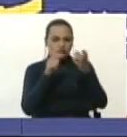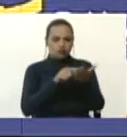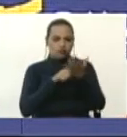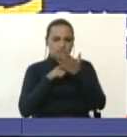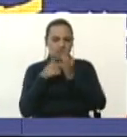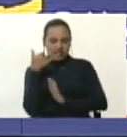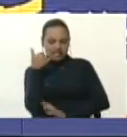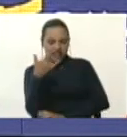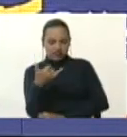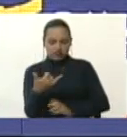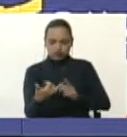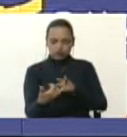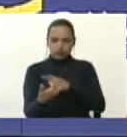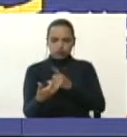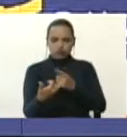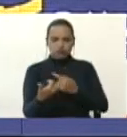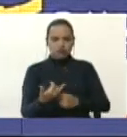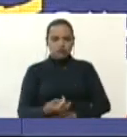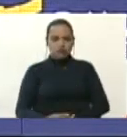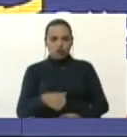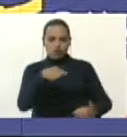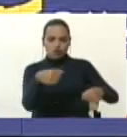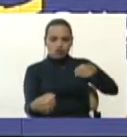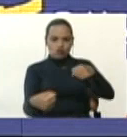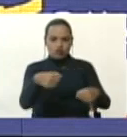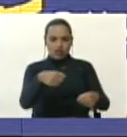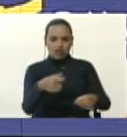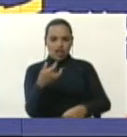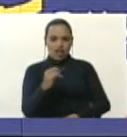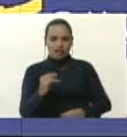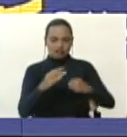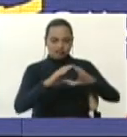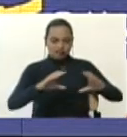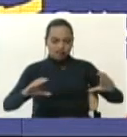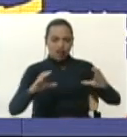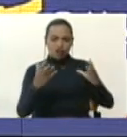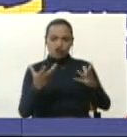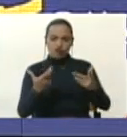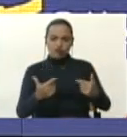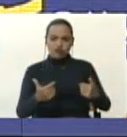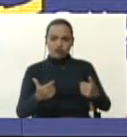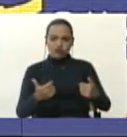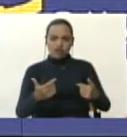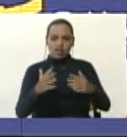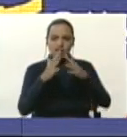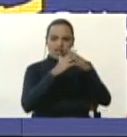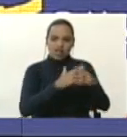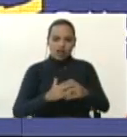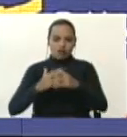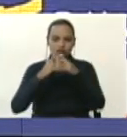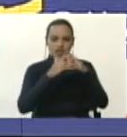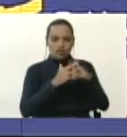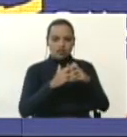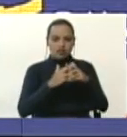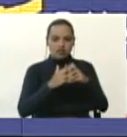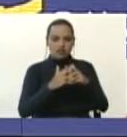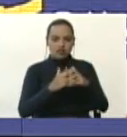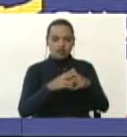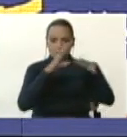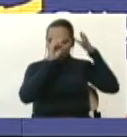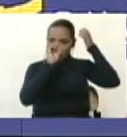teléfono, de un carro con placas de la embajada estadounidense en La Paz, en